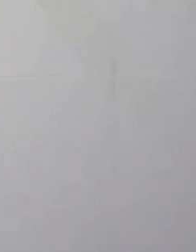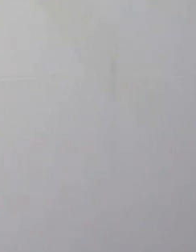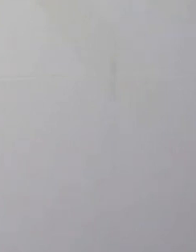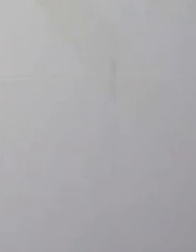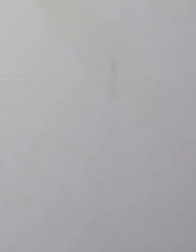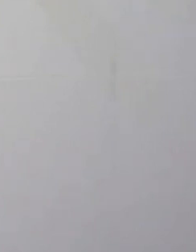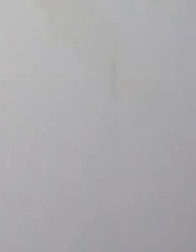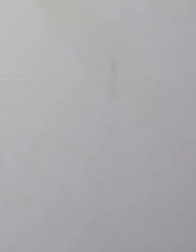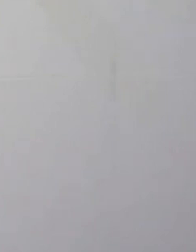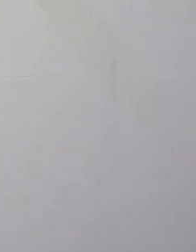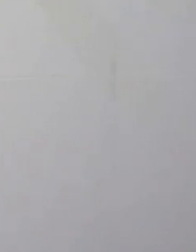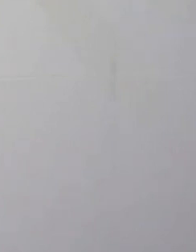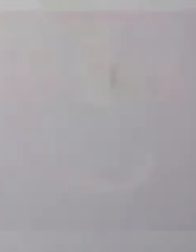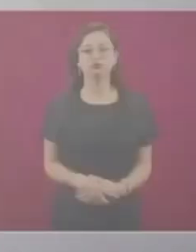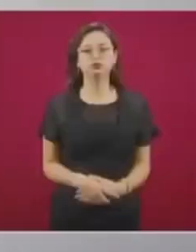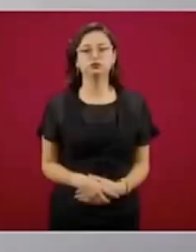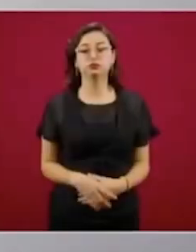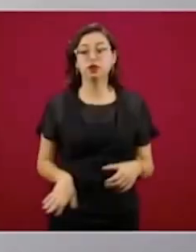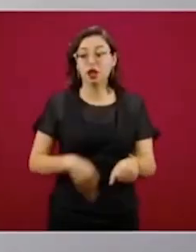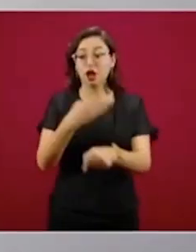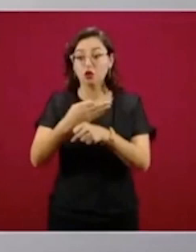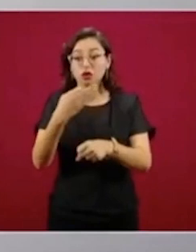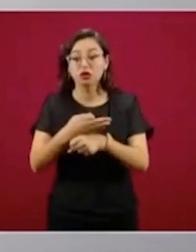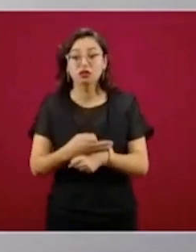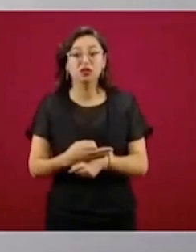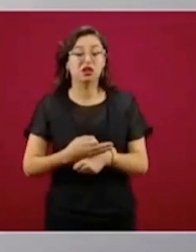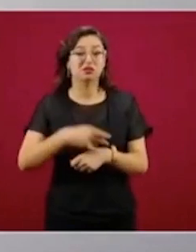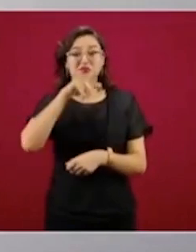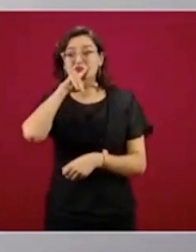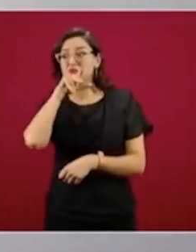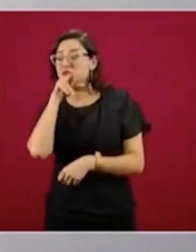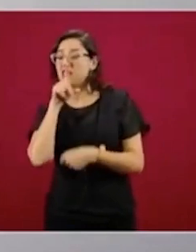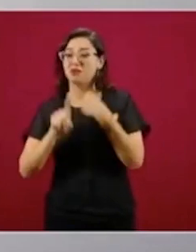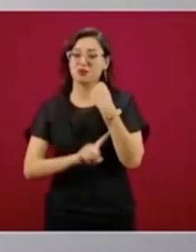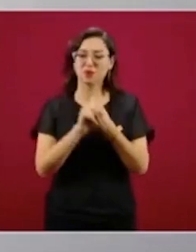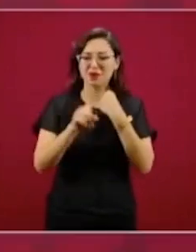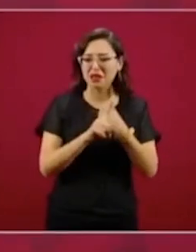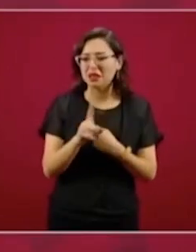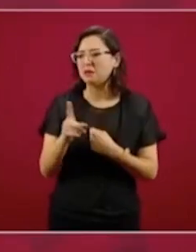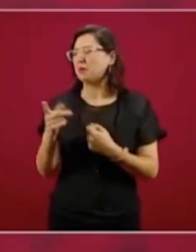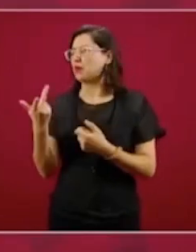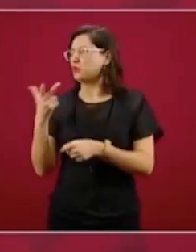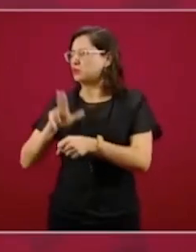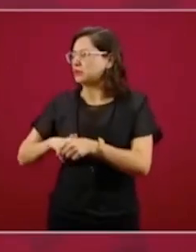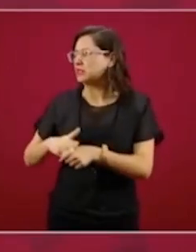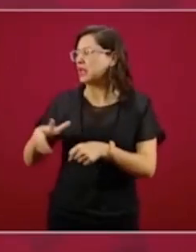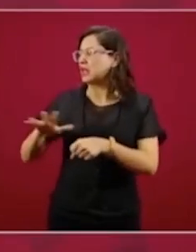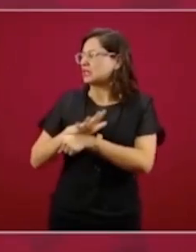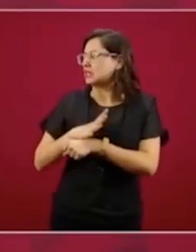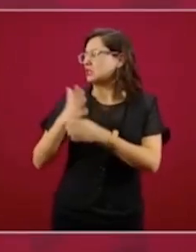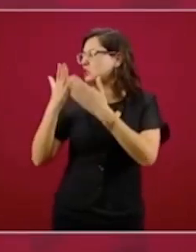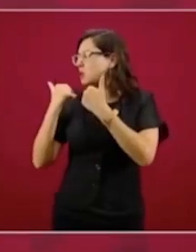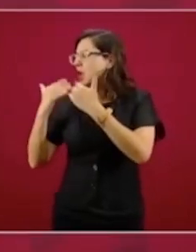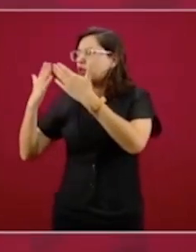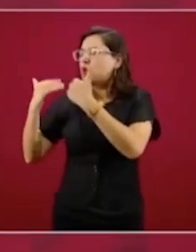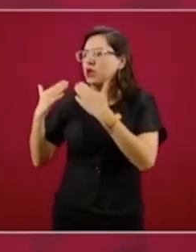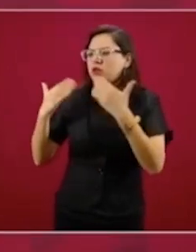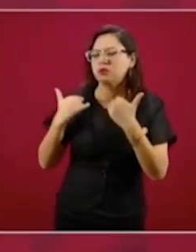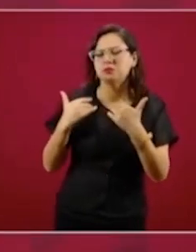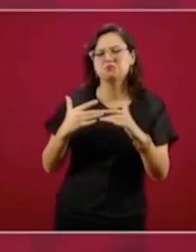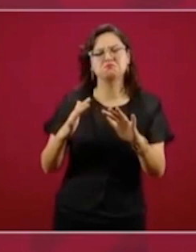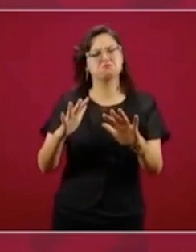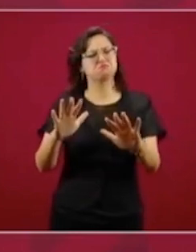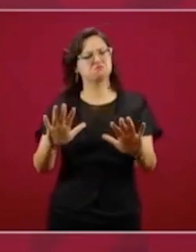camas, equipos, medicinas, médicos para atender a